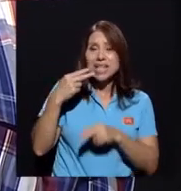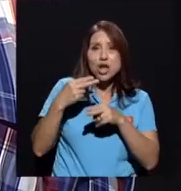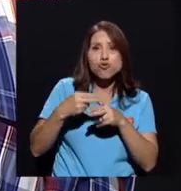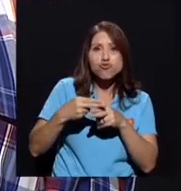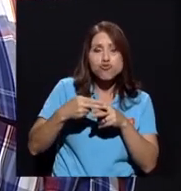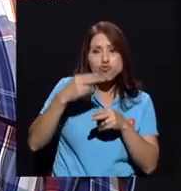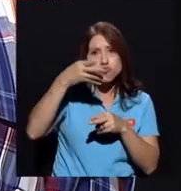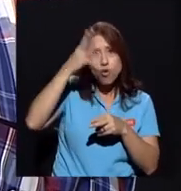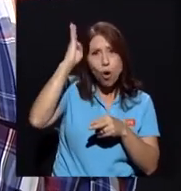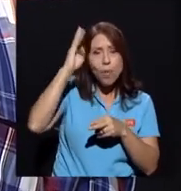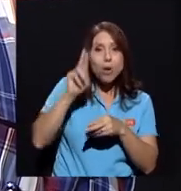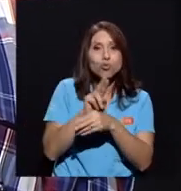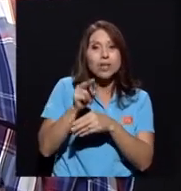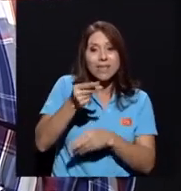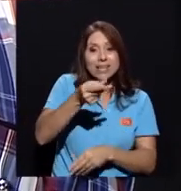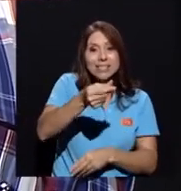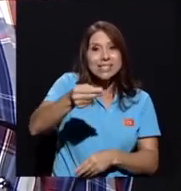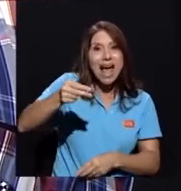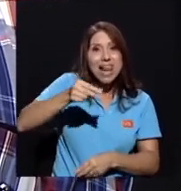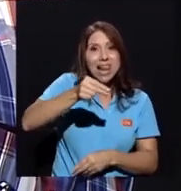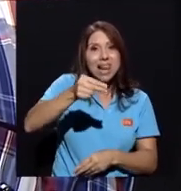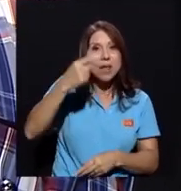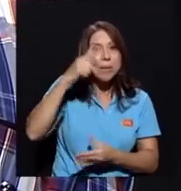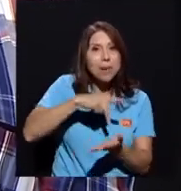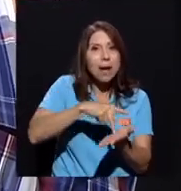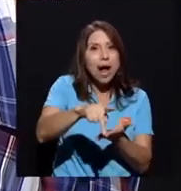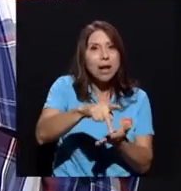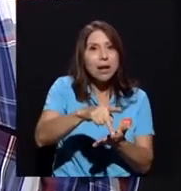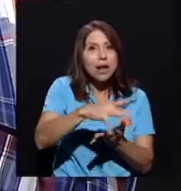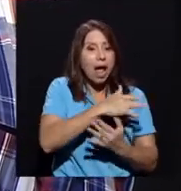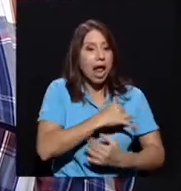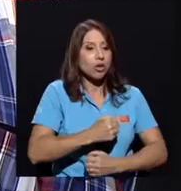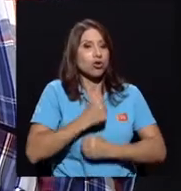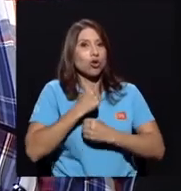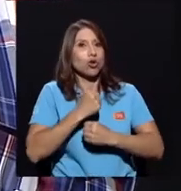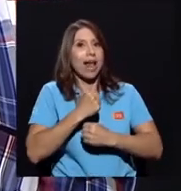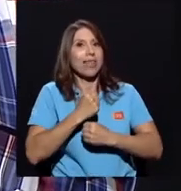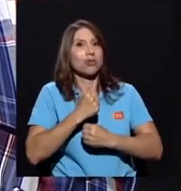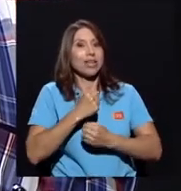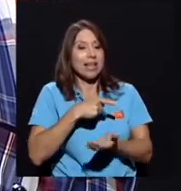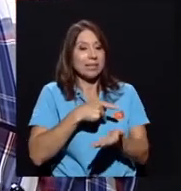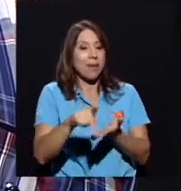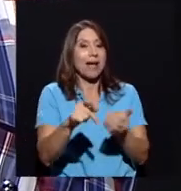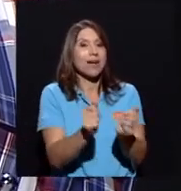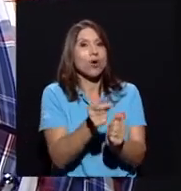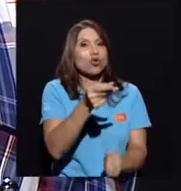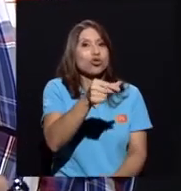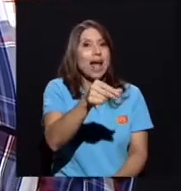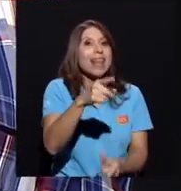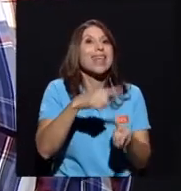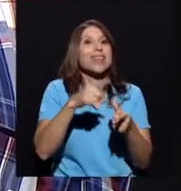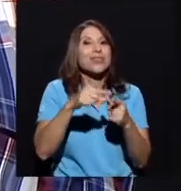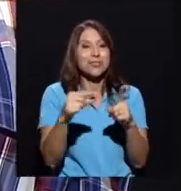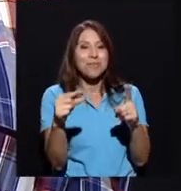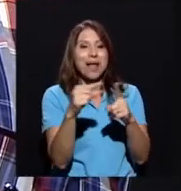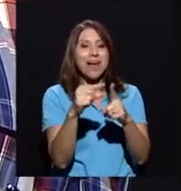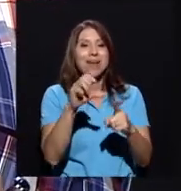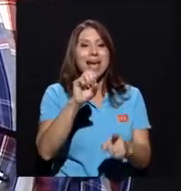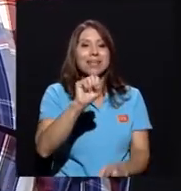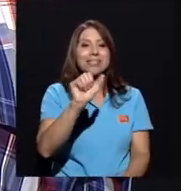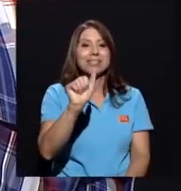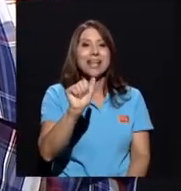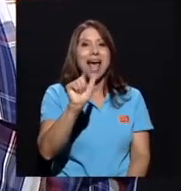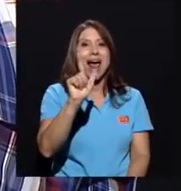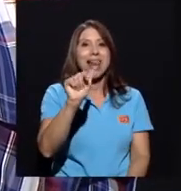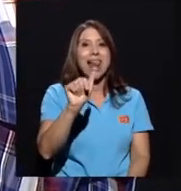pagar a los soldados les pagaban en sal y de ahí viene el término salario para que es el origen es un pago en